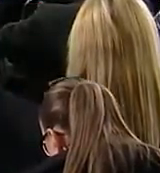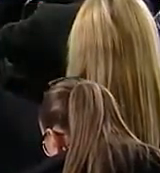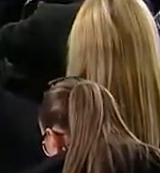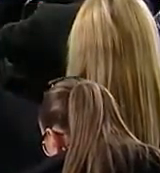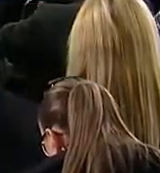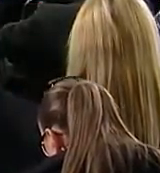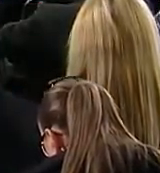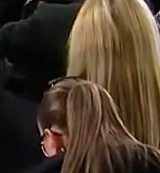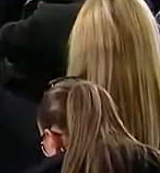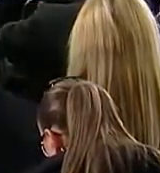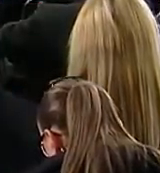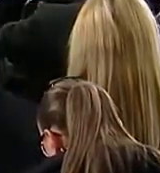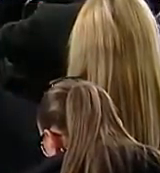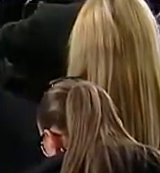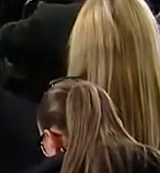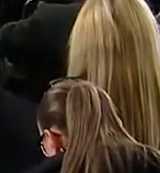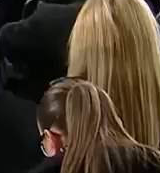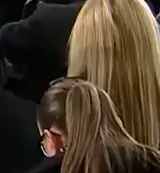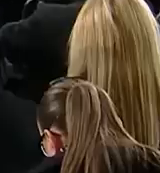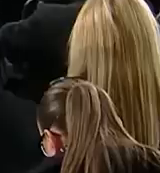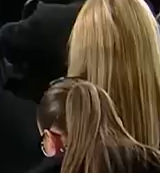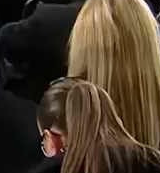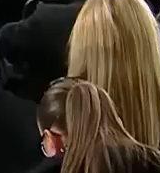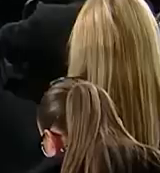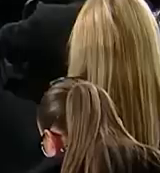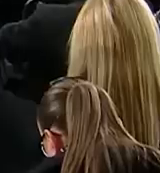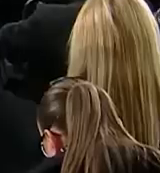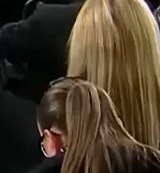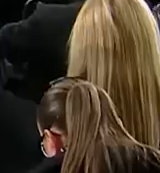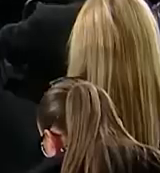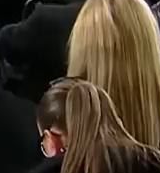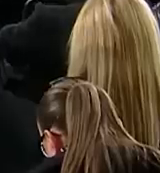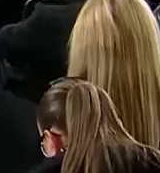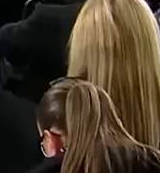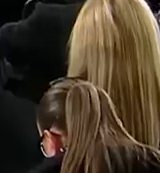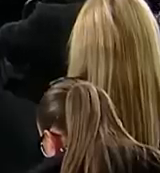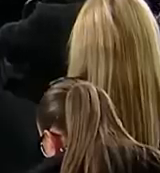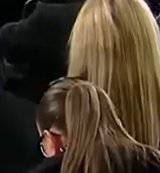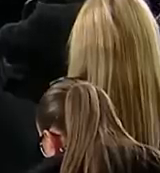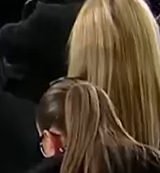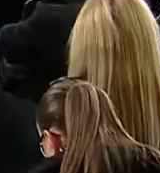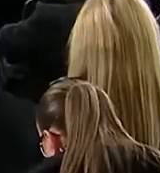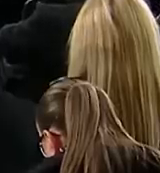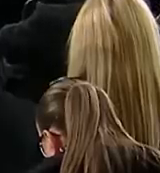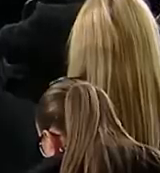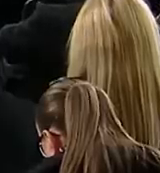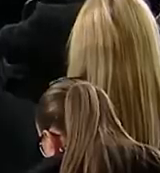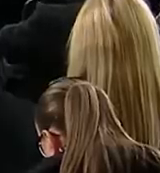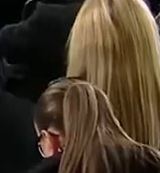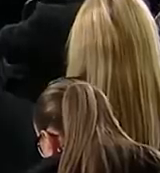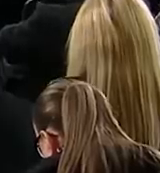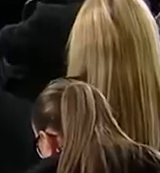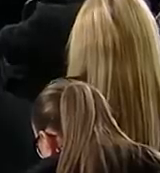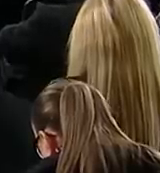es, de acuerdo a la ley, la instancia que